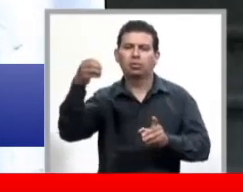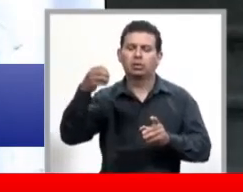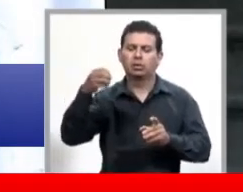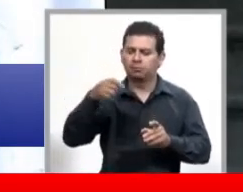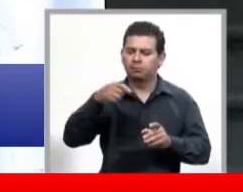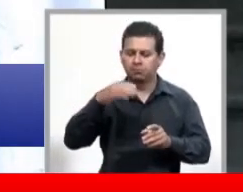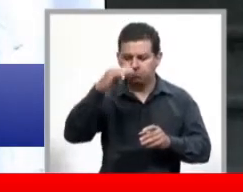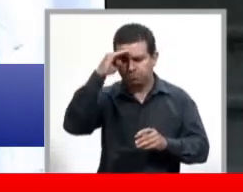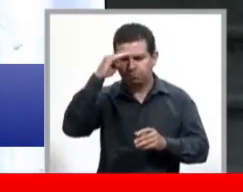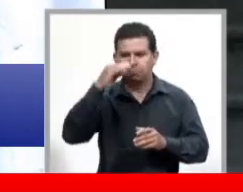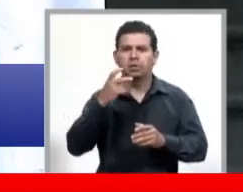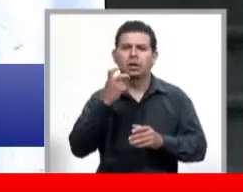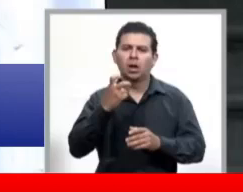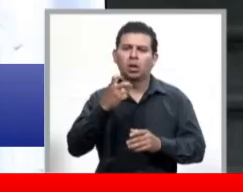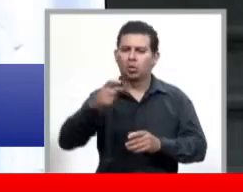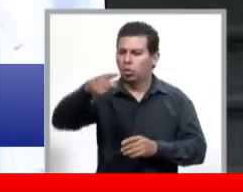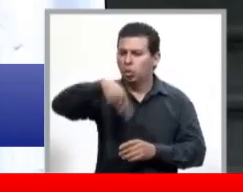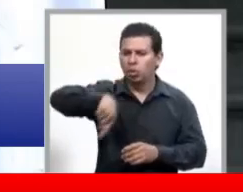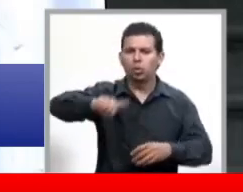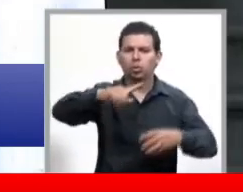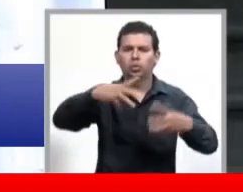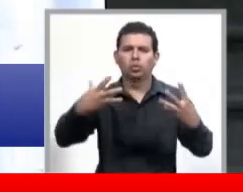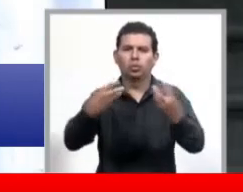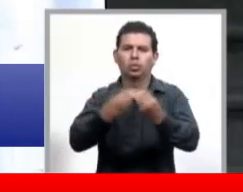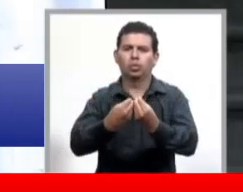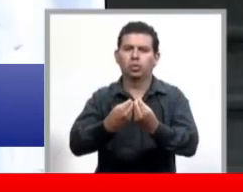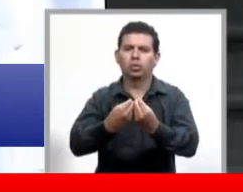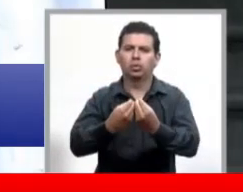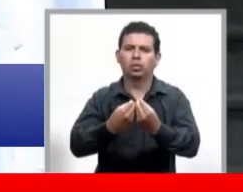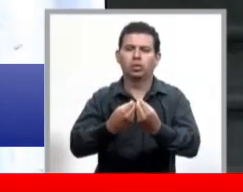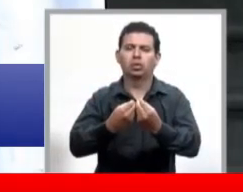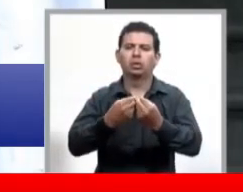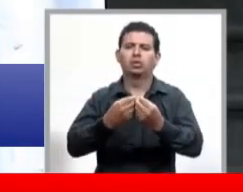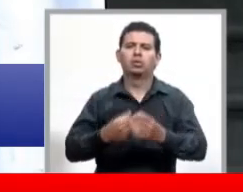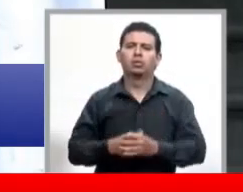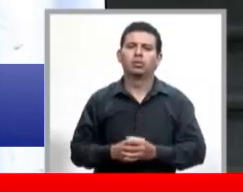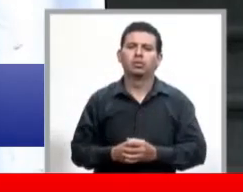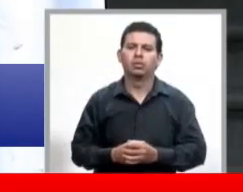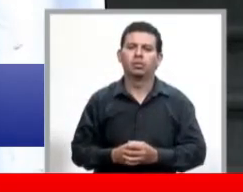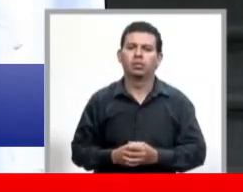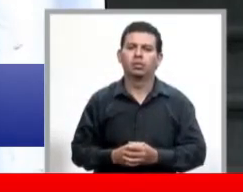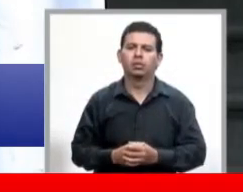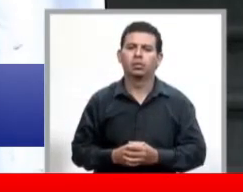juntos entregar en los domicilios,